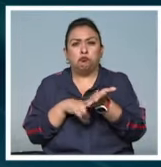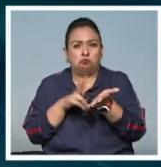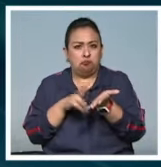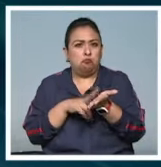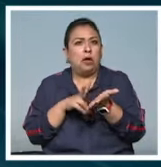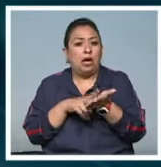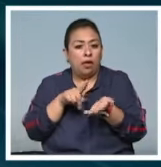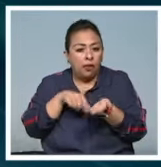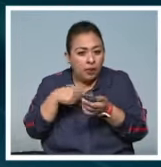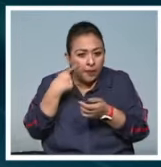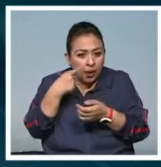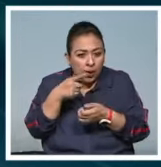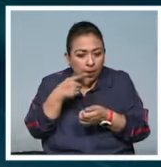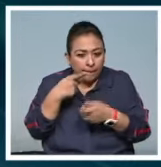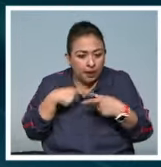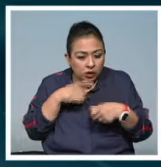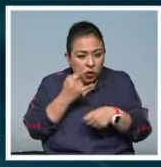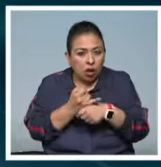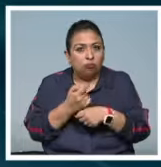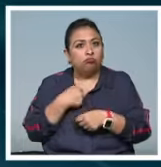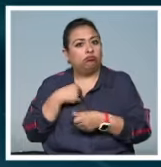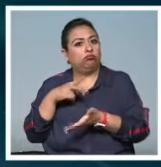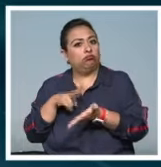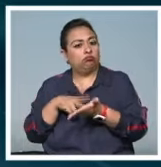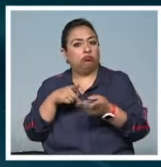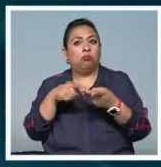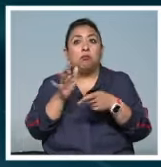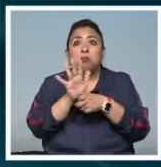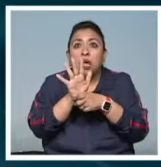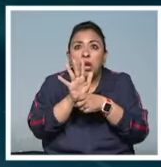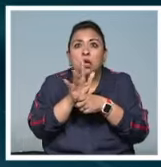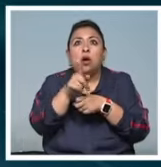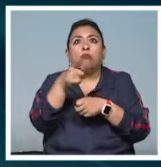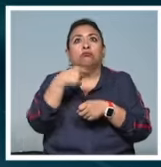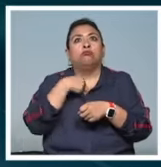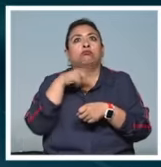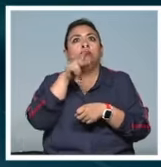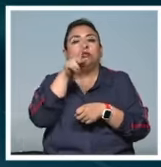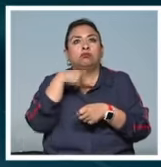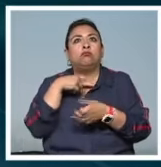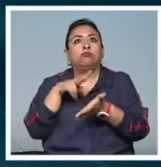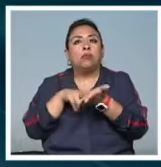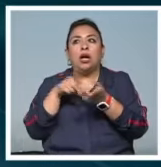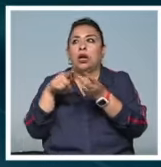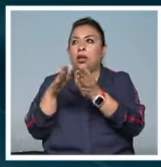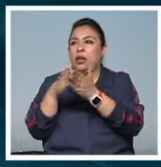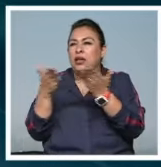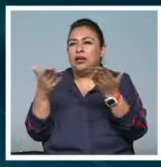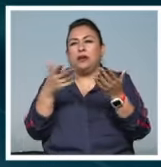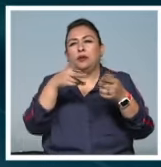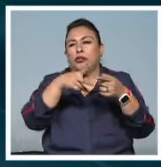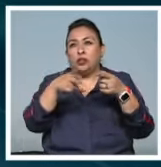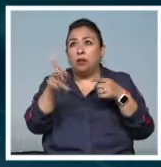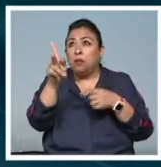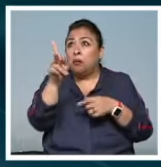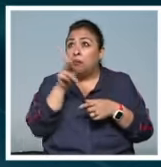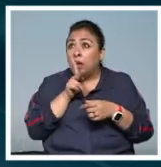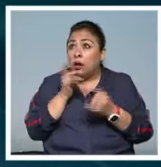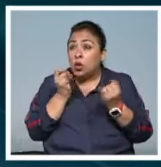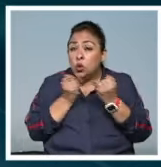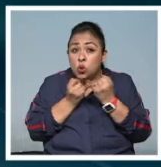en un personaje, en una película, en un libro, en una serie. Cuando alguien se parece a